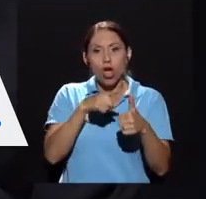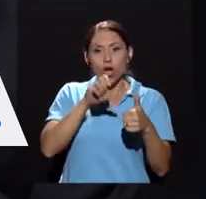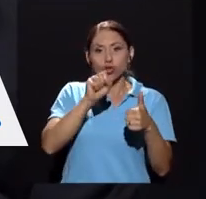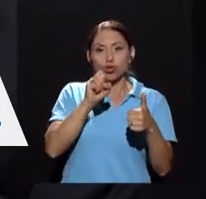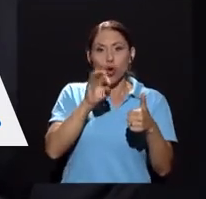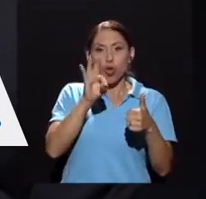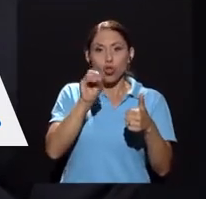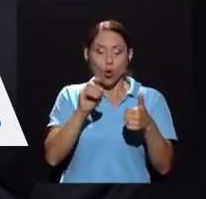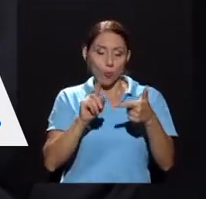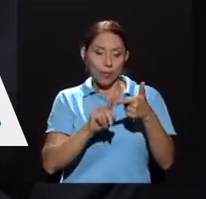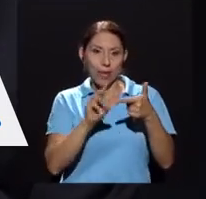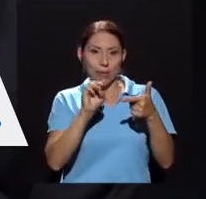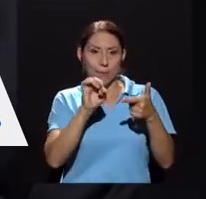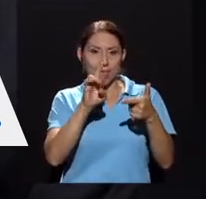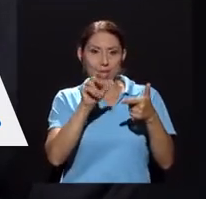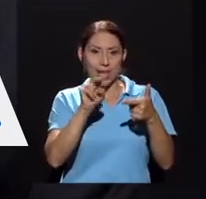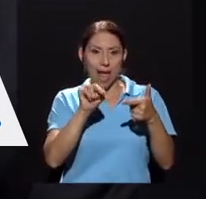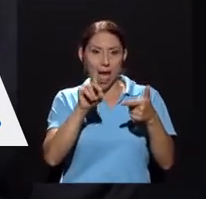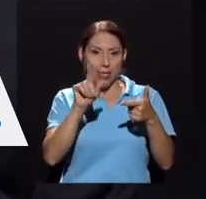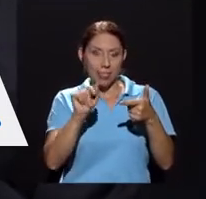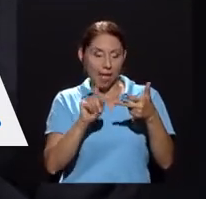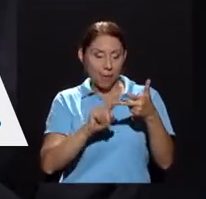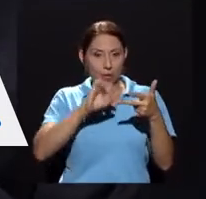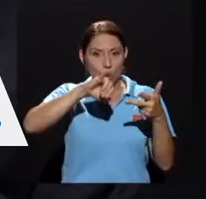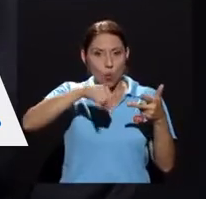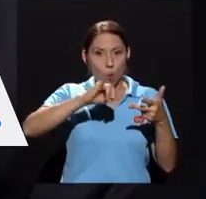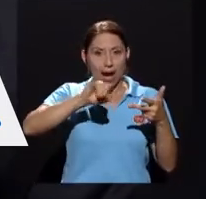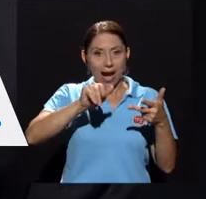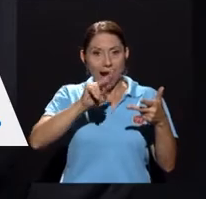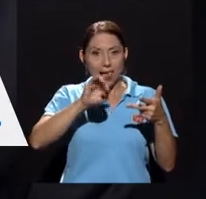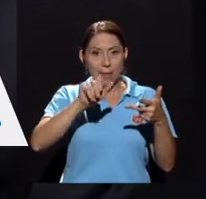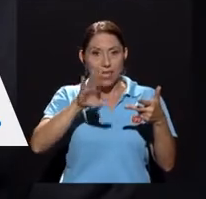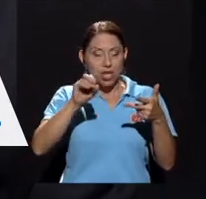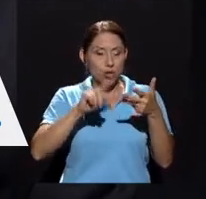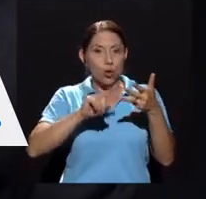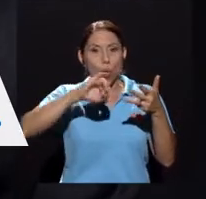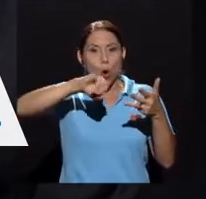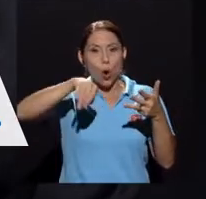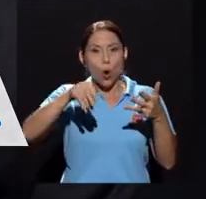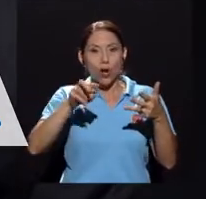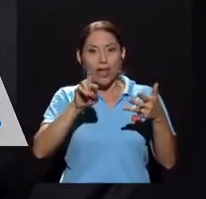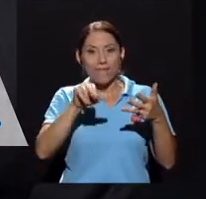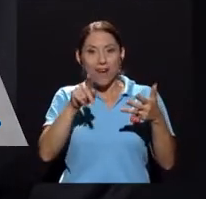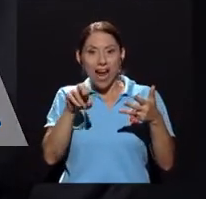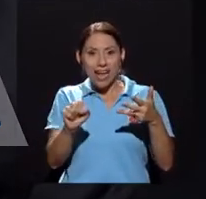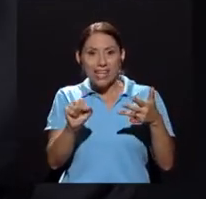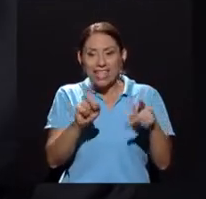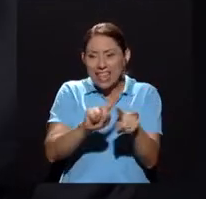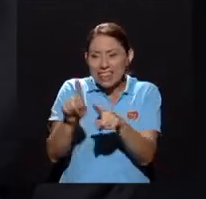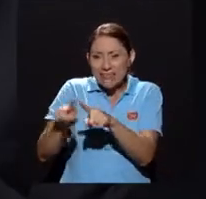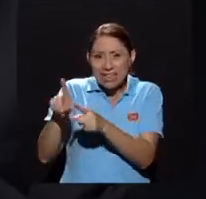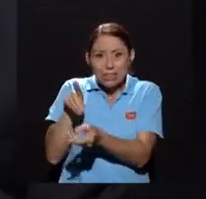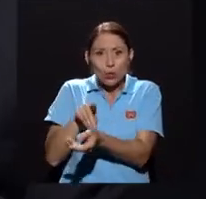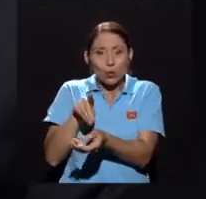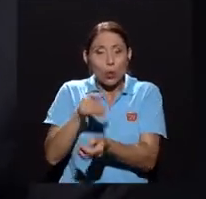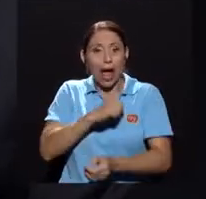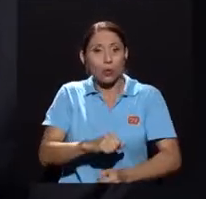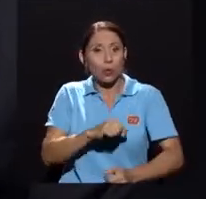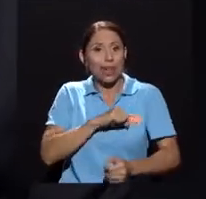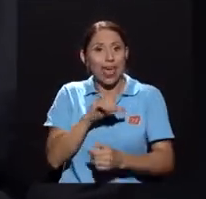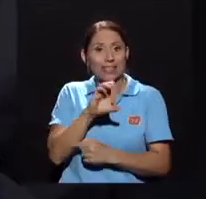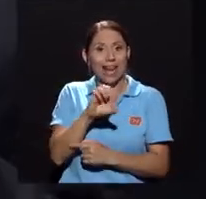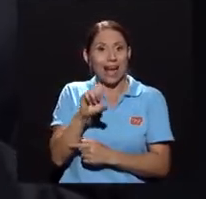iluminando juan jaramillo jorge vargas todas las autoridades de la caja médicas